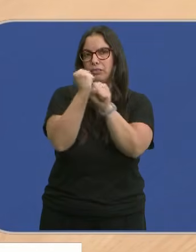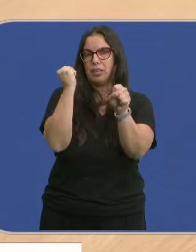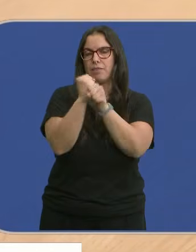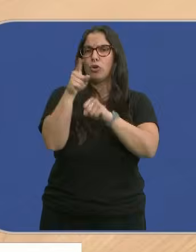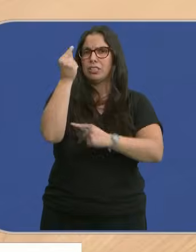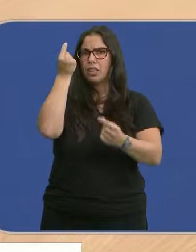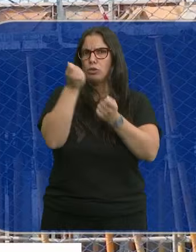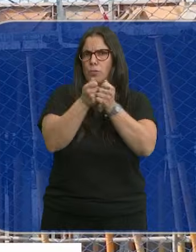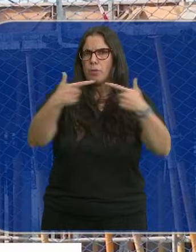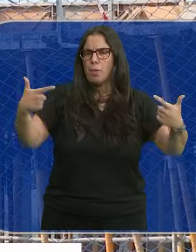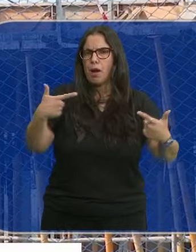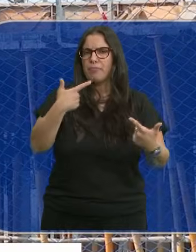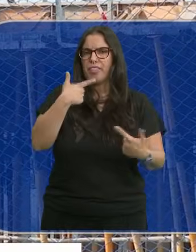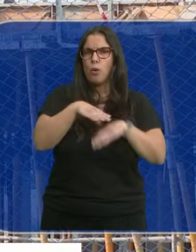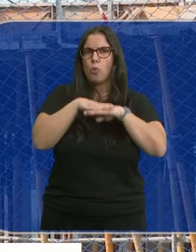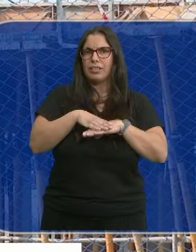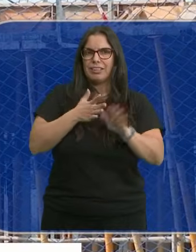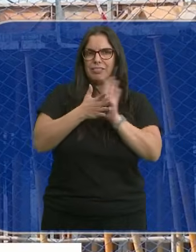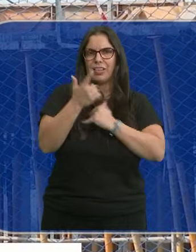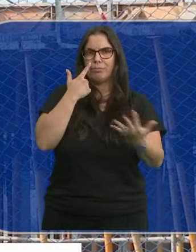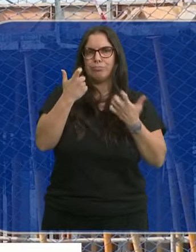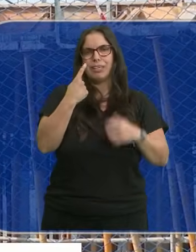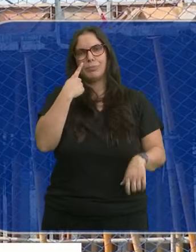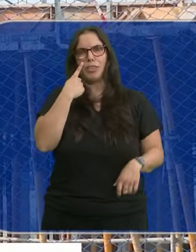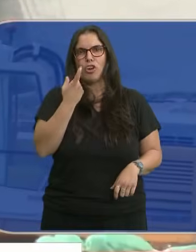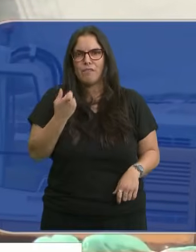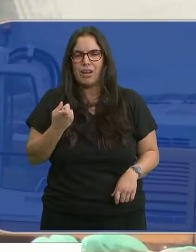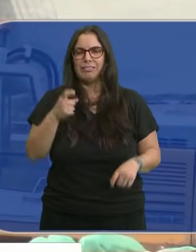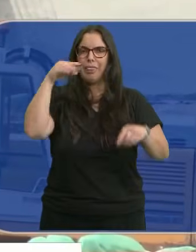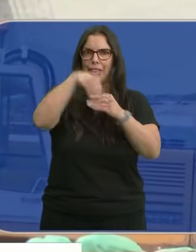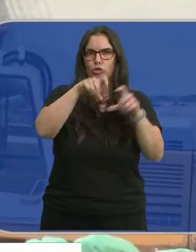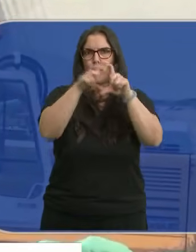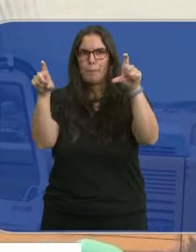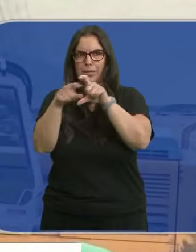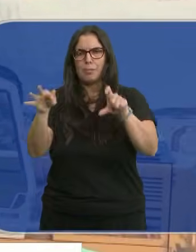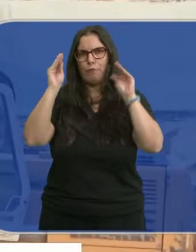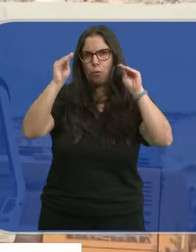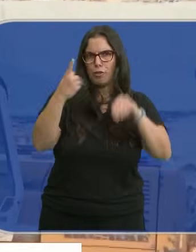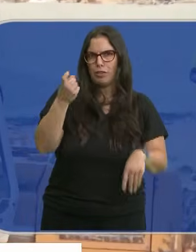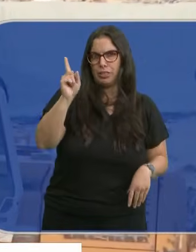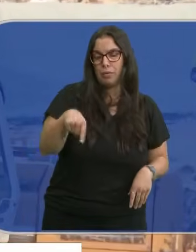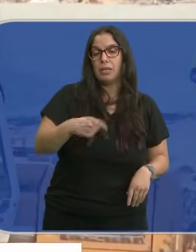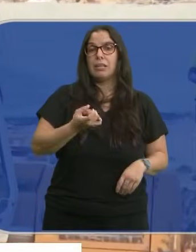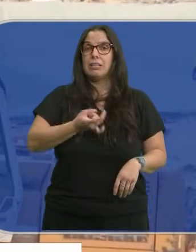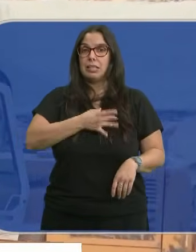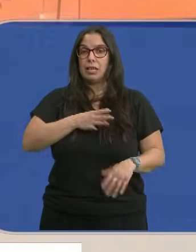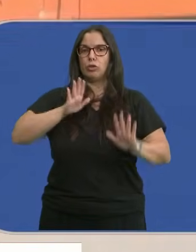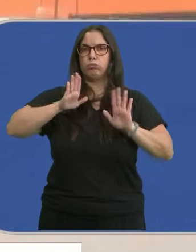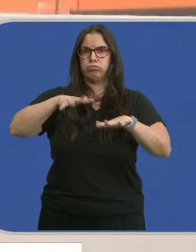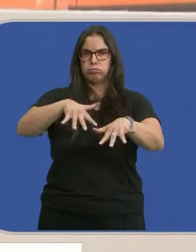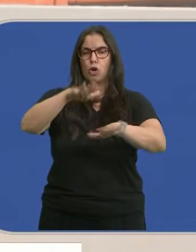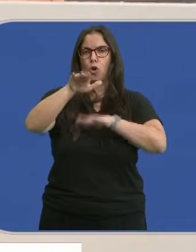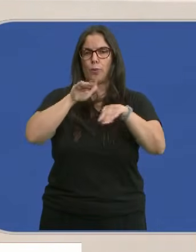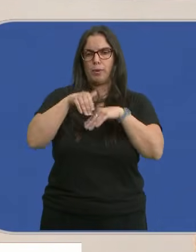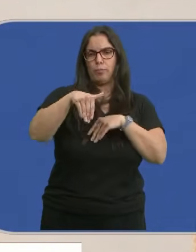aumento, según UGT, y que evidencian la falta de formación e inspecciones en las empresas. El sindicato, que ha convocado una manifestación en Madrid para